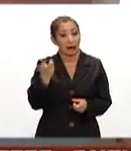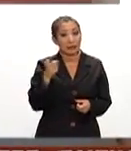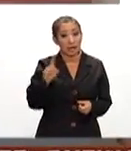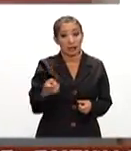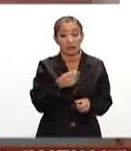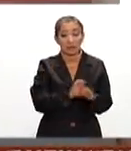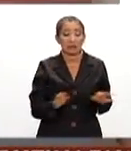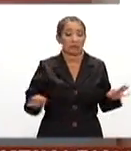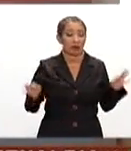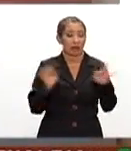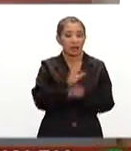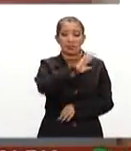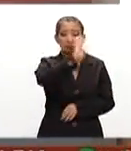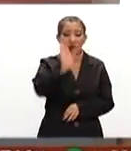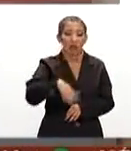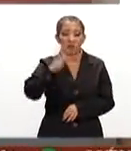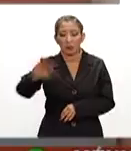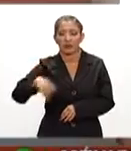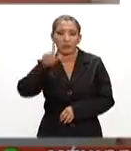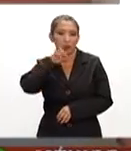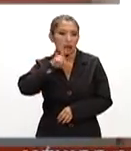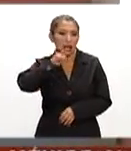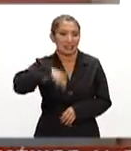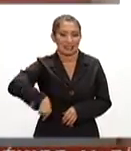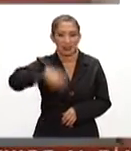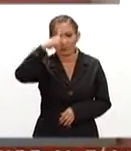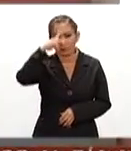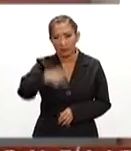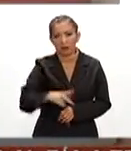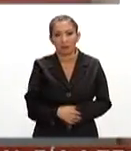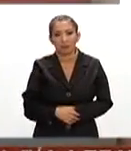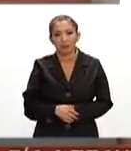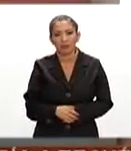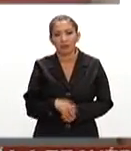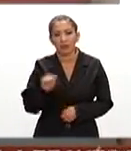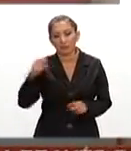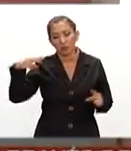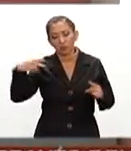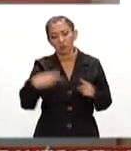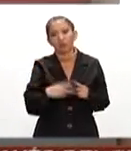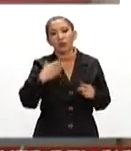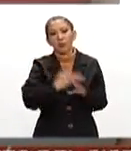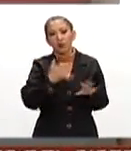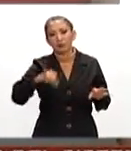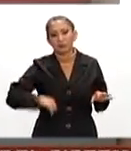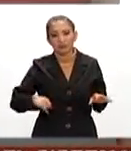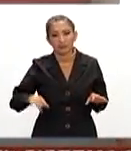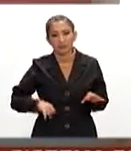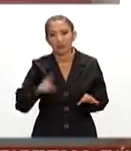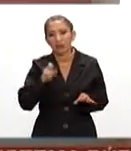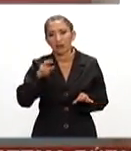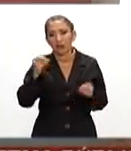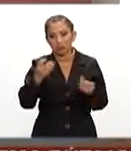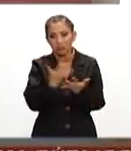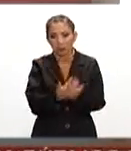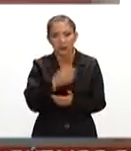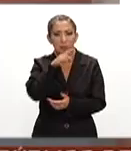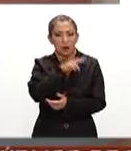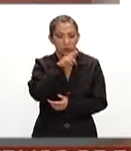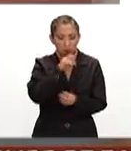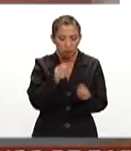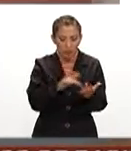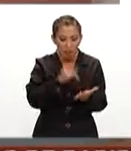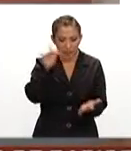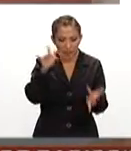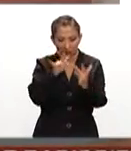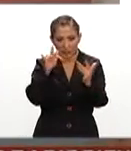las principales causas de muerte de las mujeres en este país. Y lo aborda desde una perspectiva muy, muy interesante la doctora. Así que la esperamos pronto. Doctora,